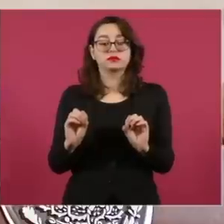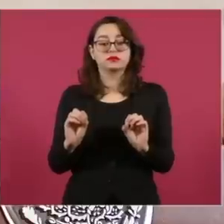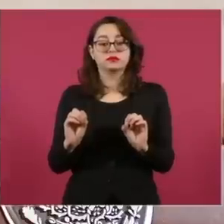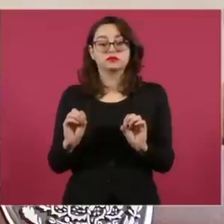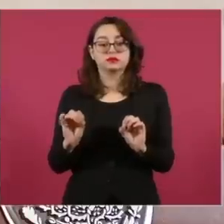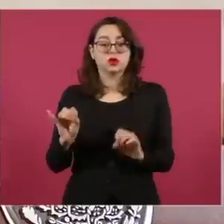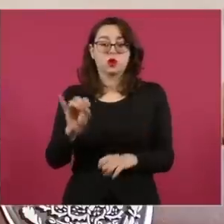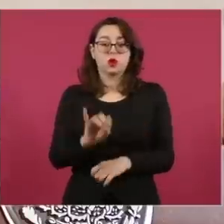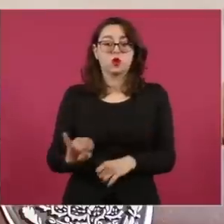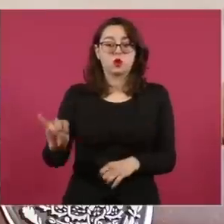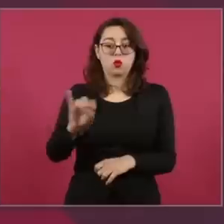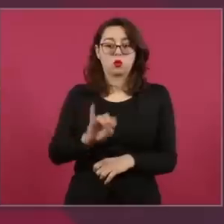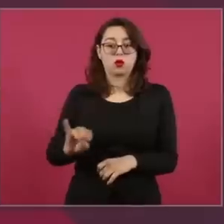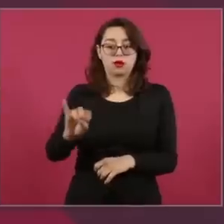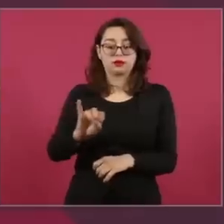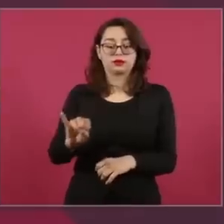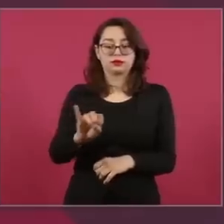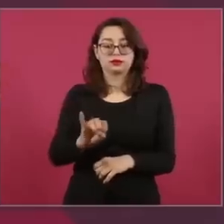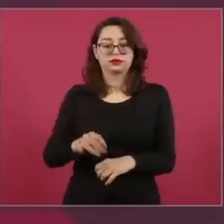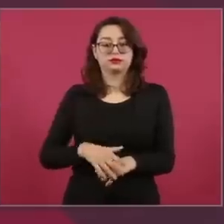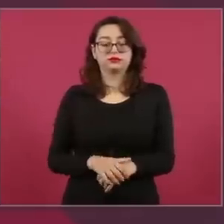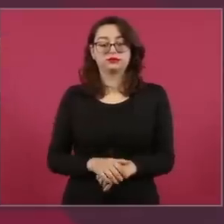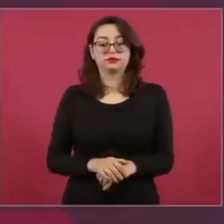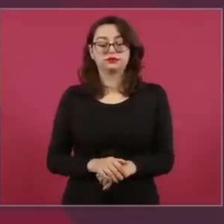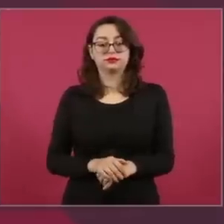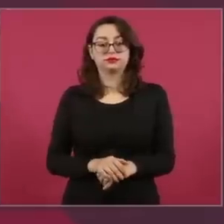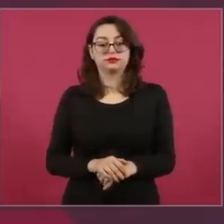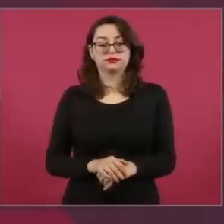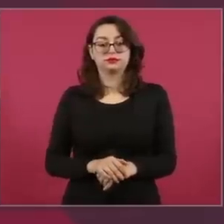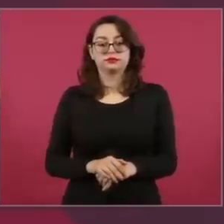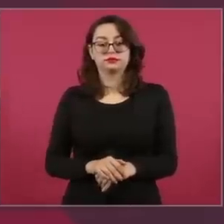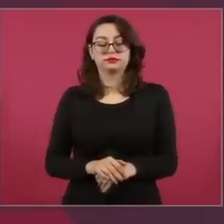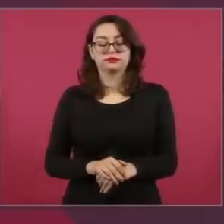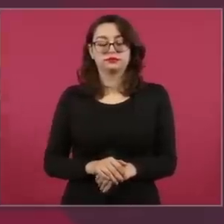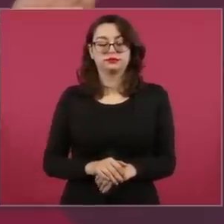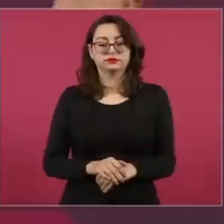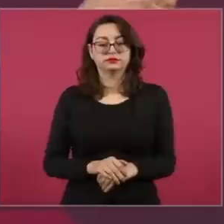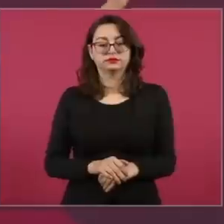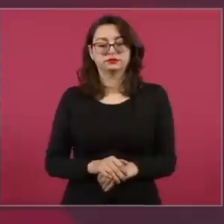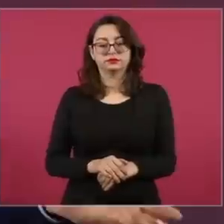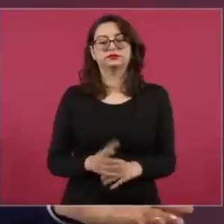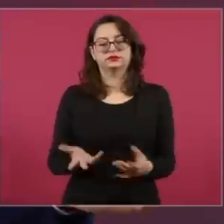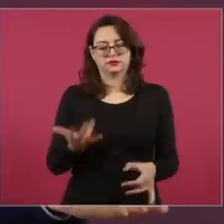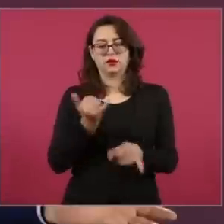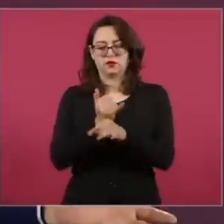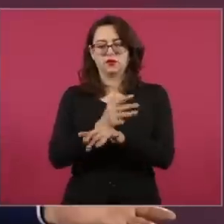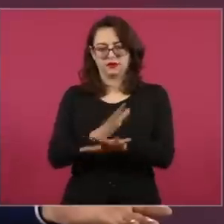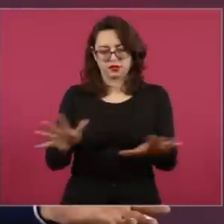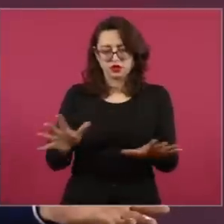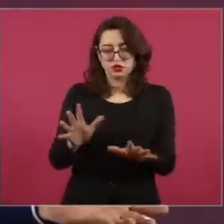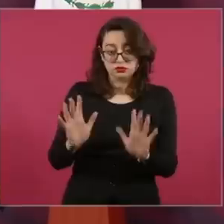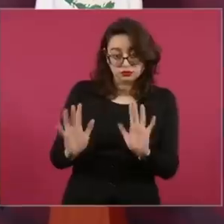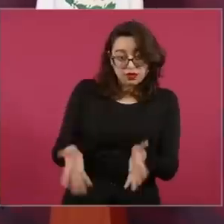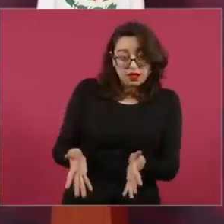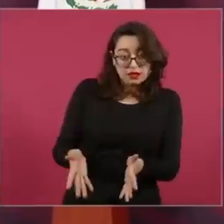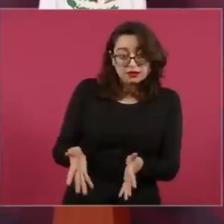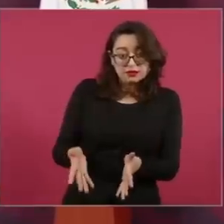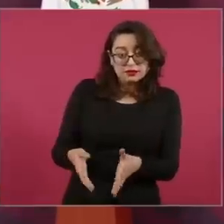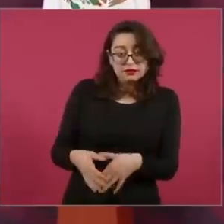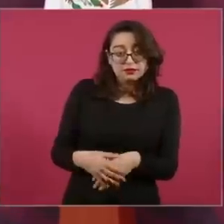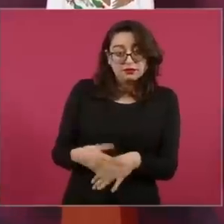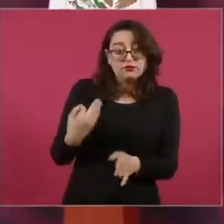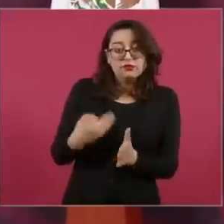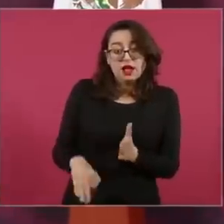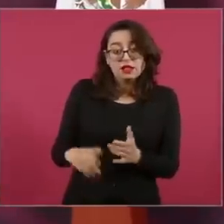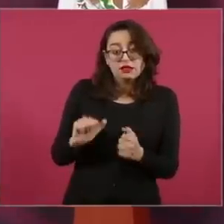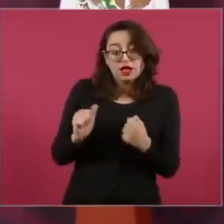o el jueves, ¿sí? Entonces ya tienen la información, ¿no? ¿Ya? ¿O